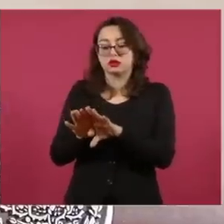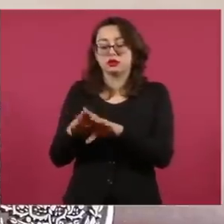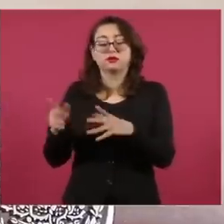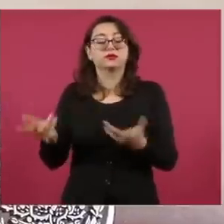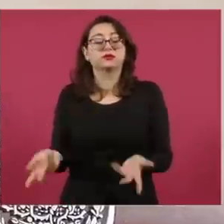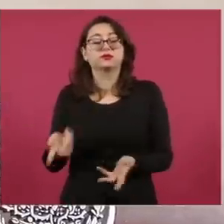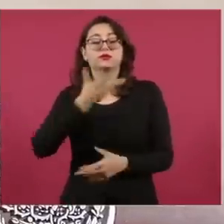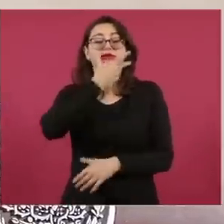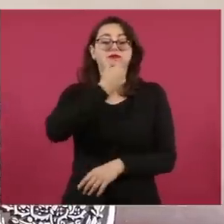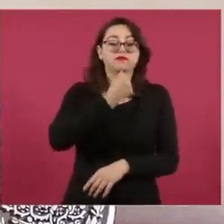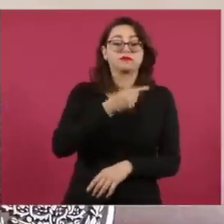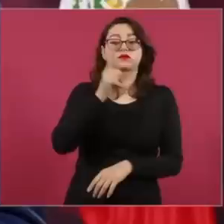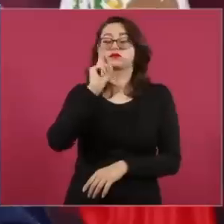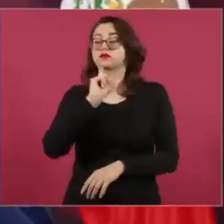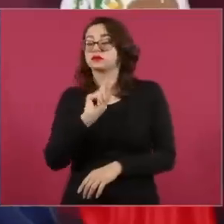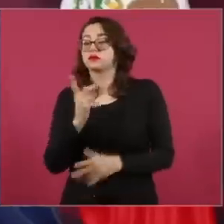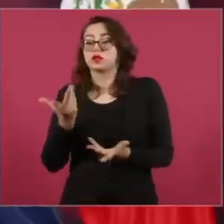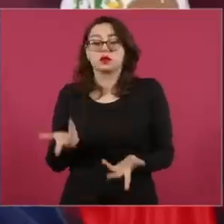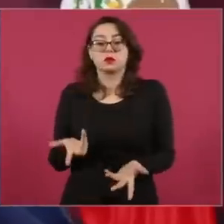hombre o mujer,